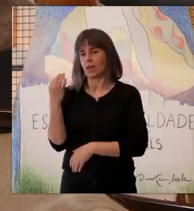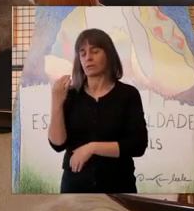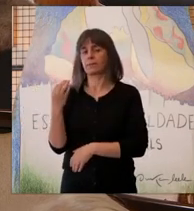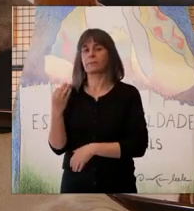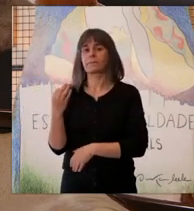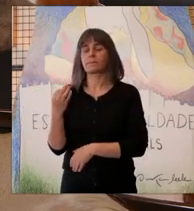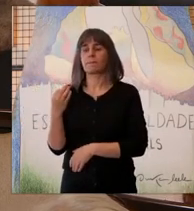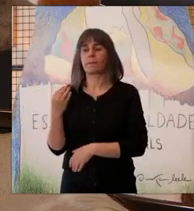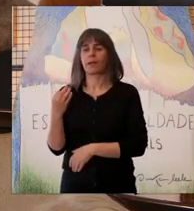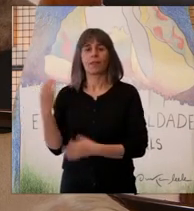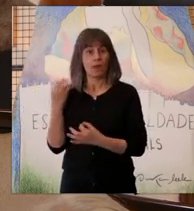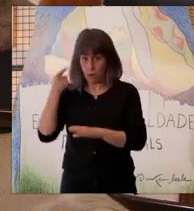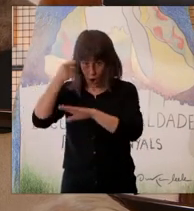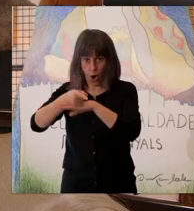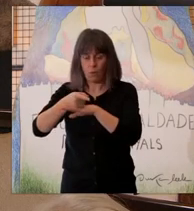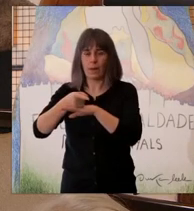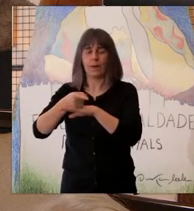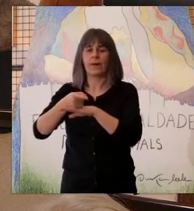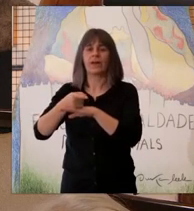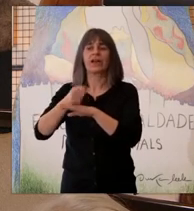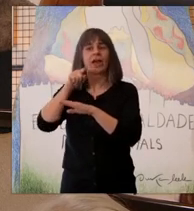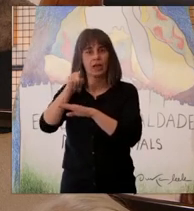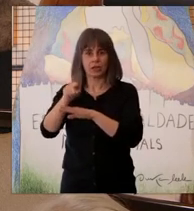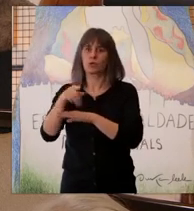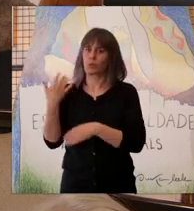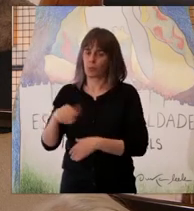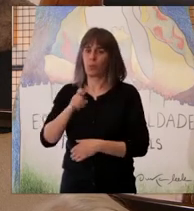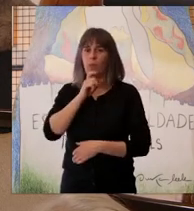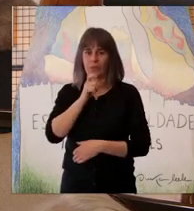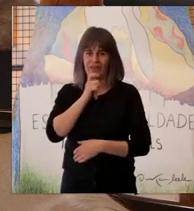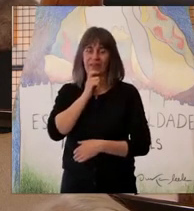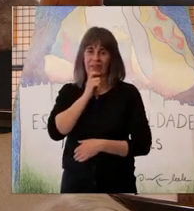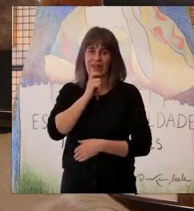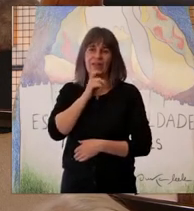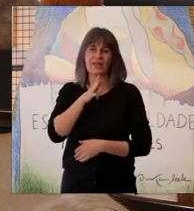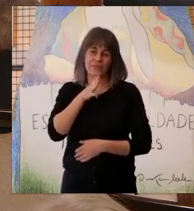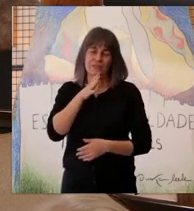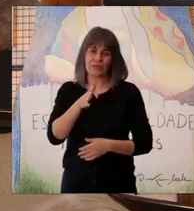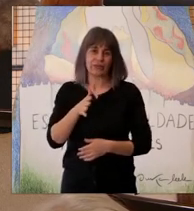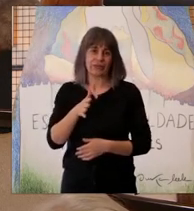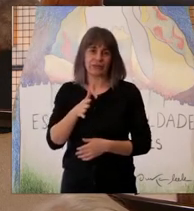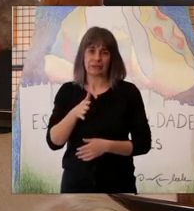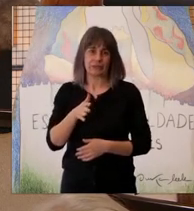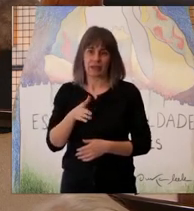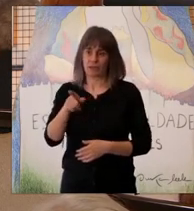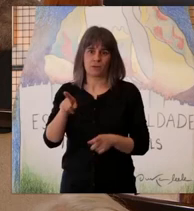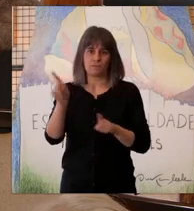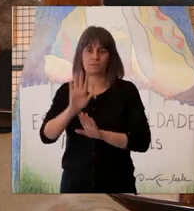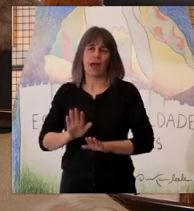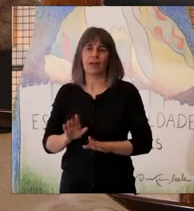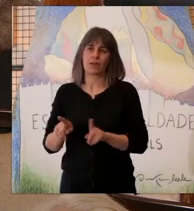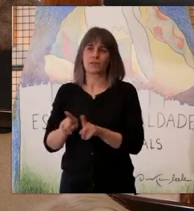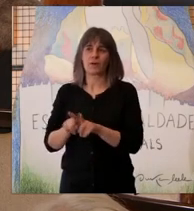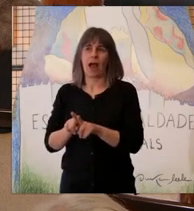como y que obligue y eso es enormemente difícil porque eso inmediatamente se vendería probablemente